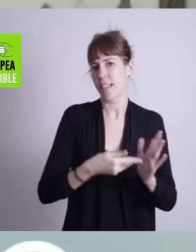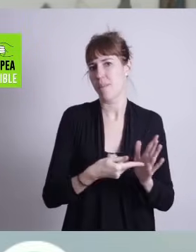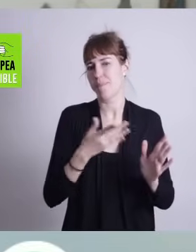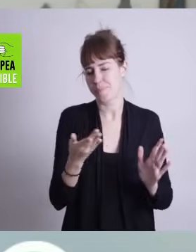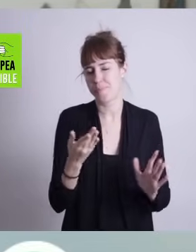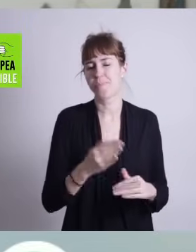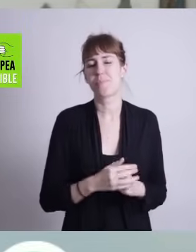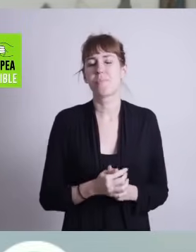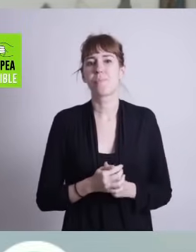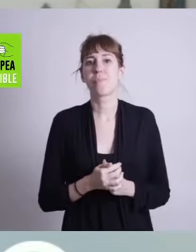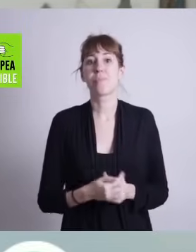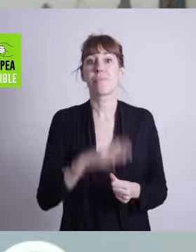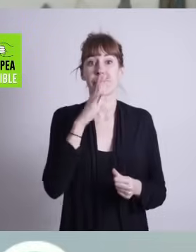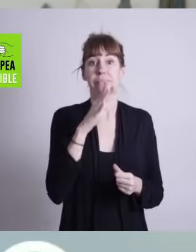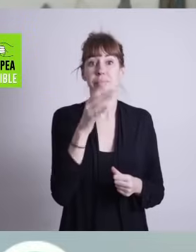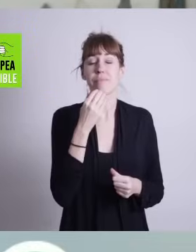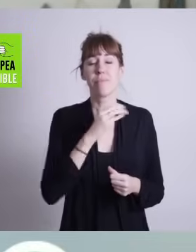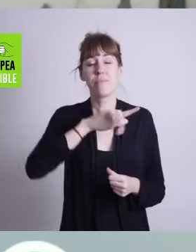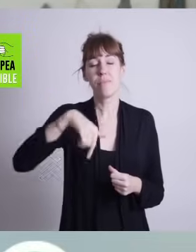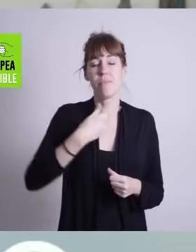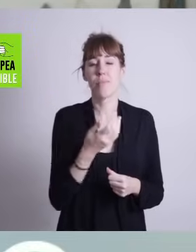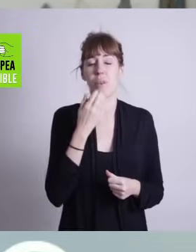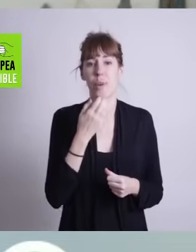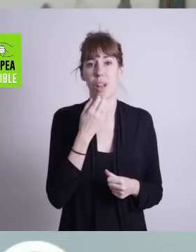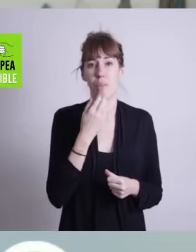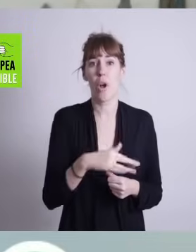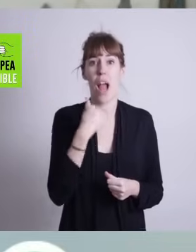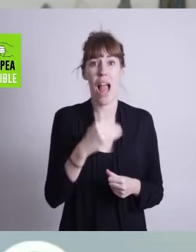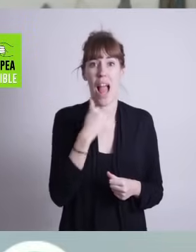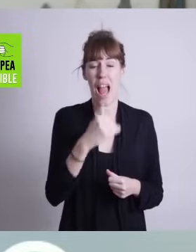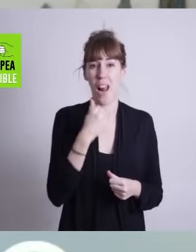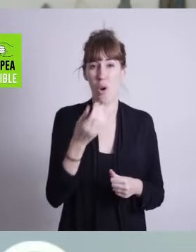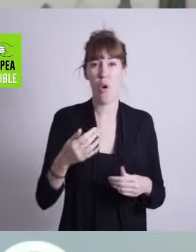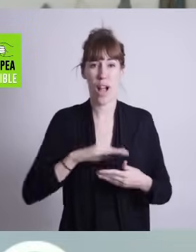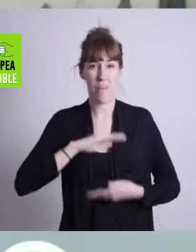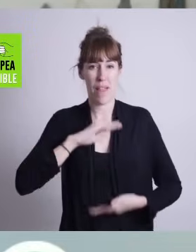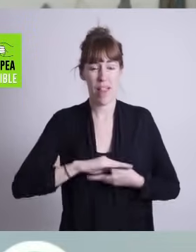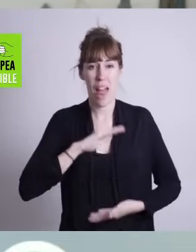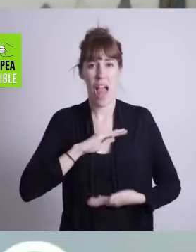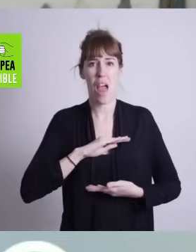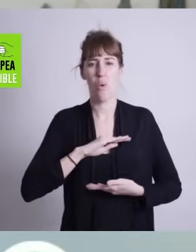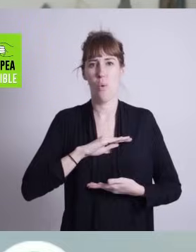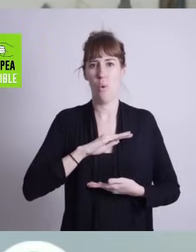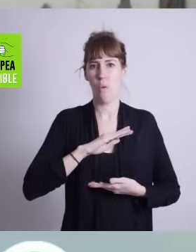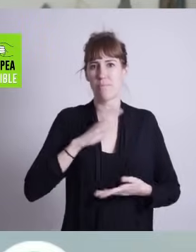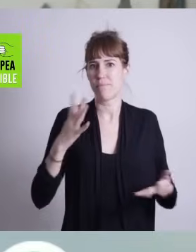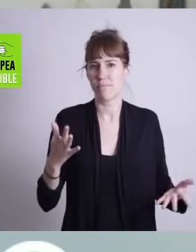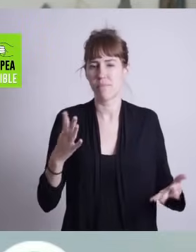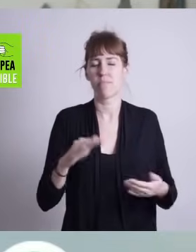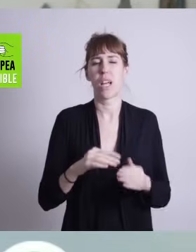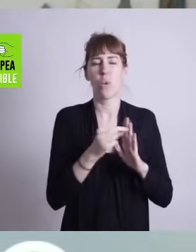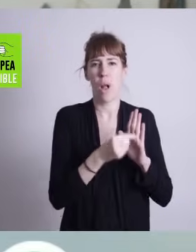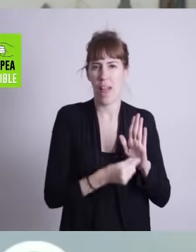tener activa una cualidad, un don, una capacidad, debemos activarlo desde todos los